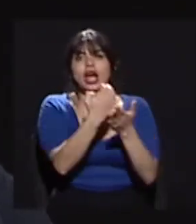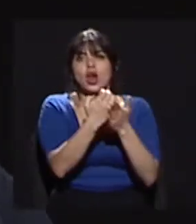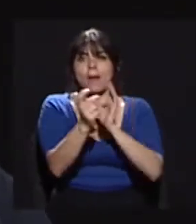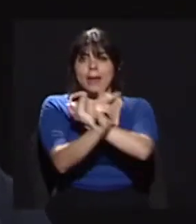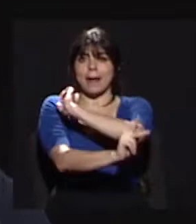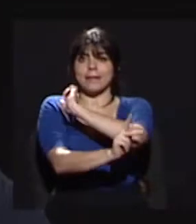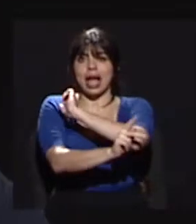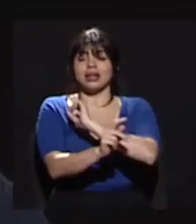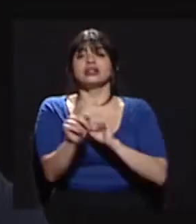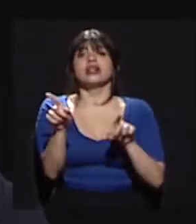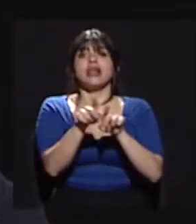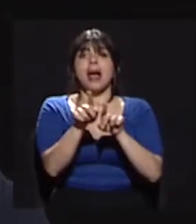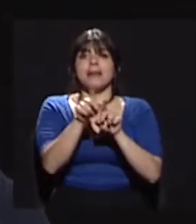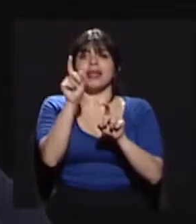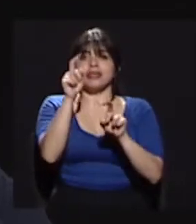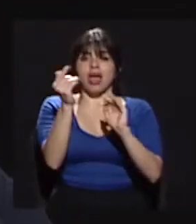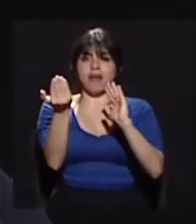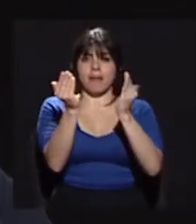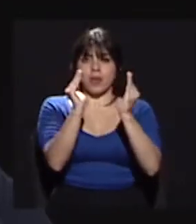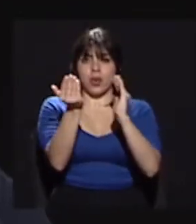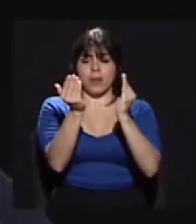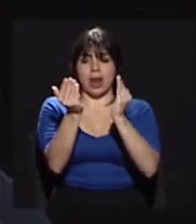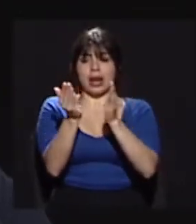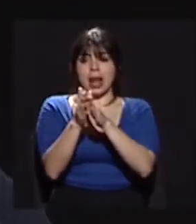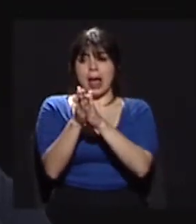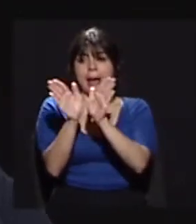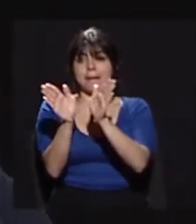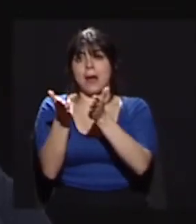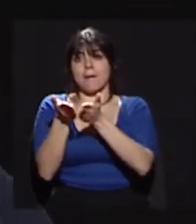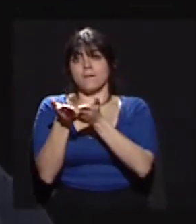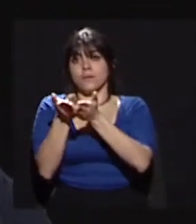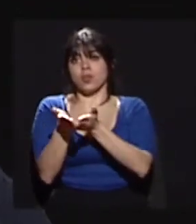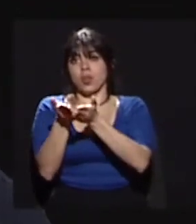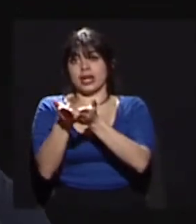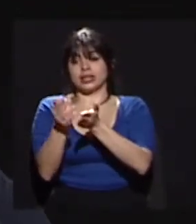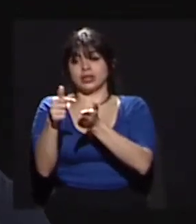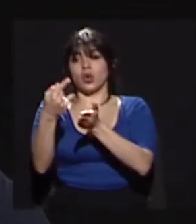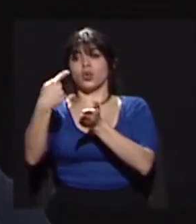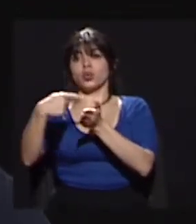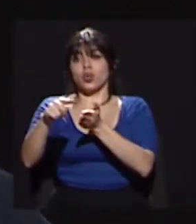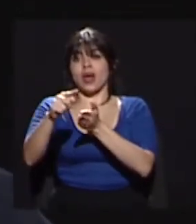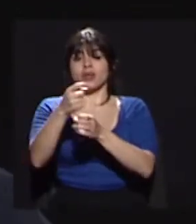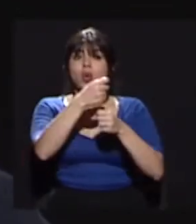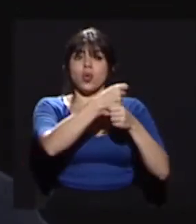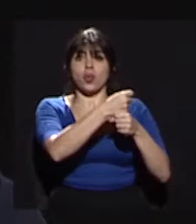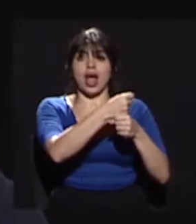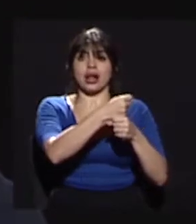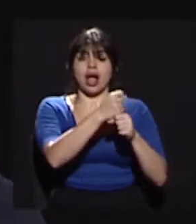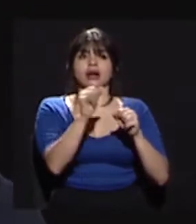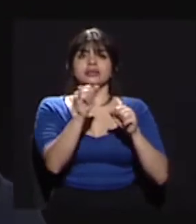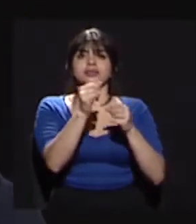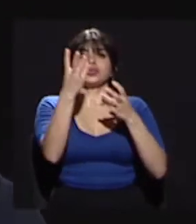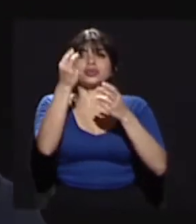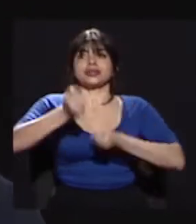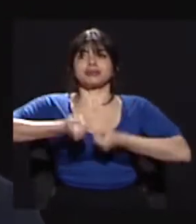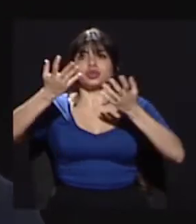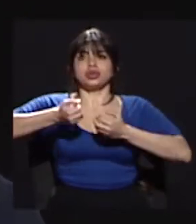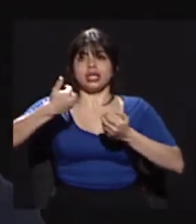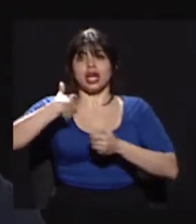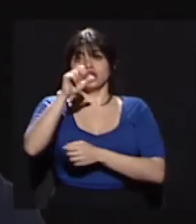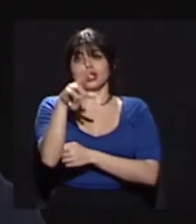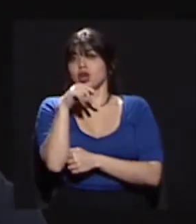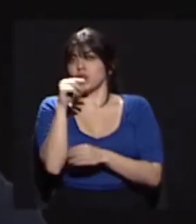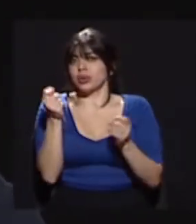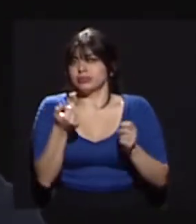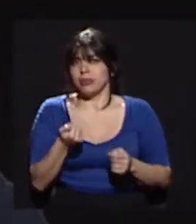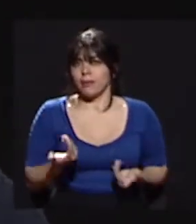y tiene que ser proporcional la apertura de los muelles durante el campo de una vuelta al volumen de exportaciones que tiene costa rica que no